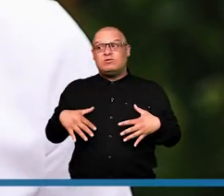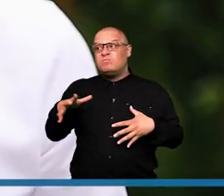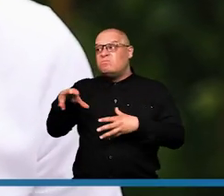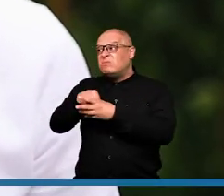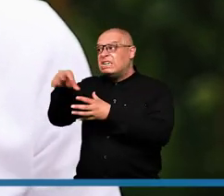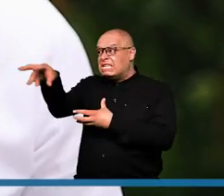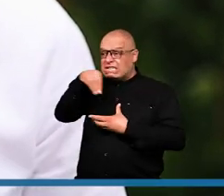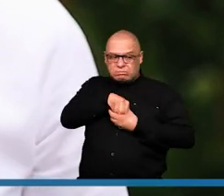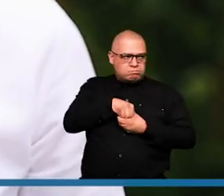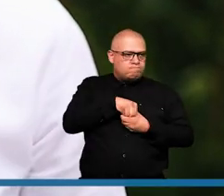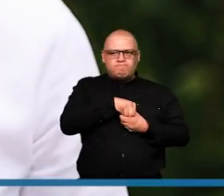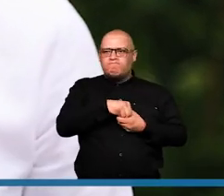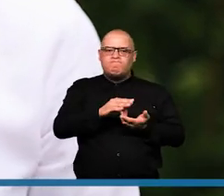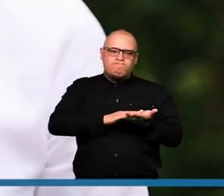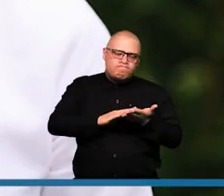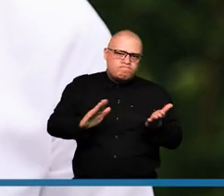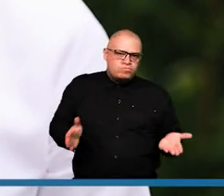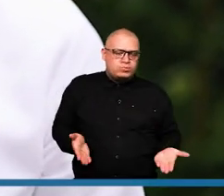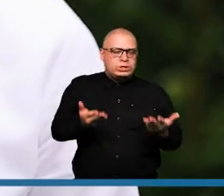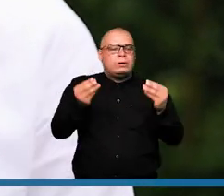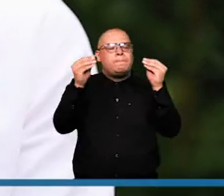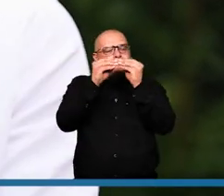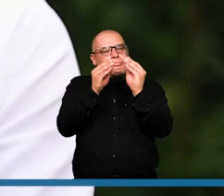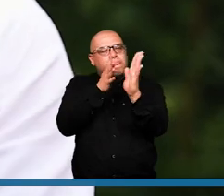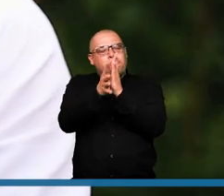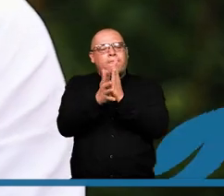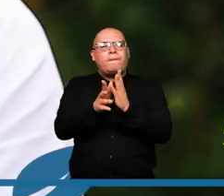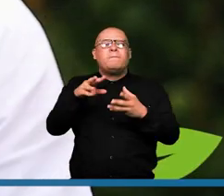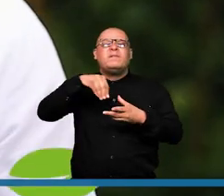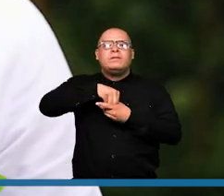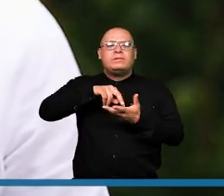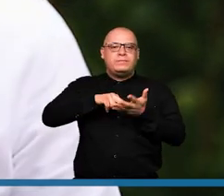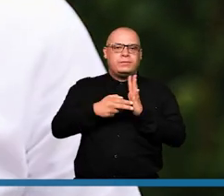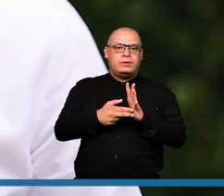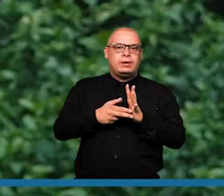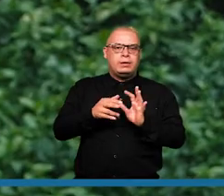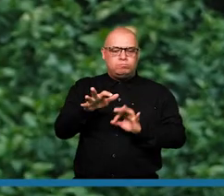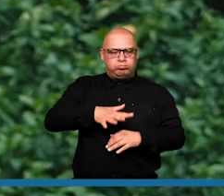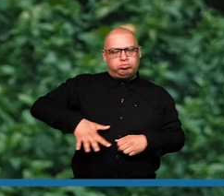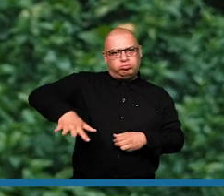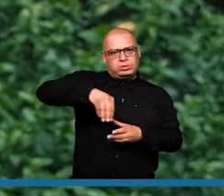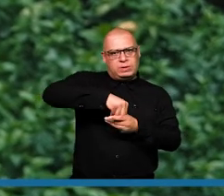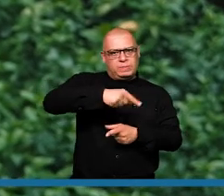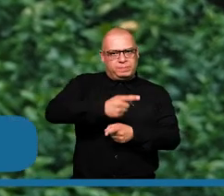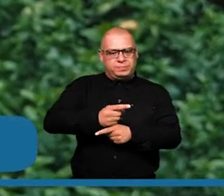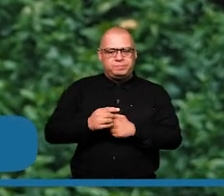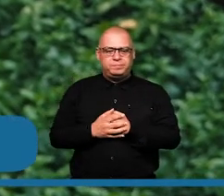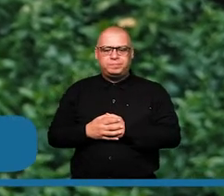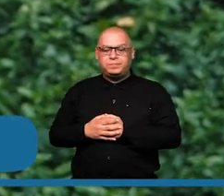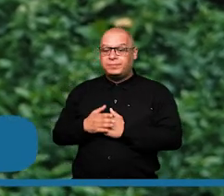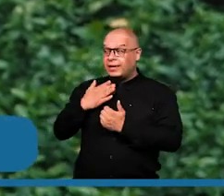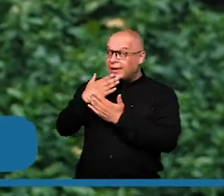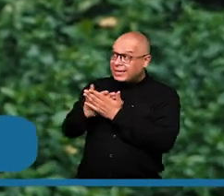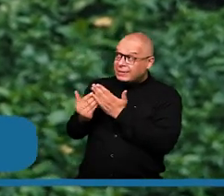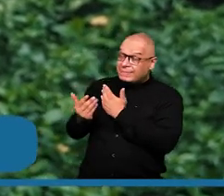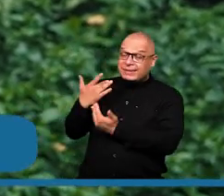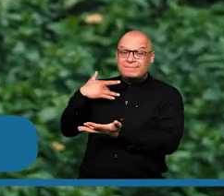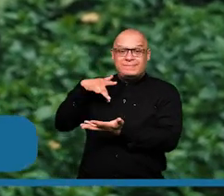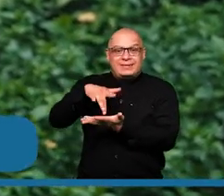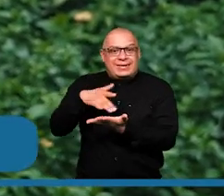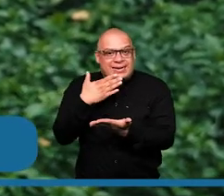extraídos de su hábitat natural, pero también explicar en qué consiste una colección viva. Hola Juan David, muchísimas gracias por la